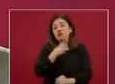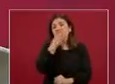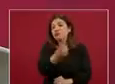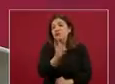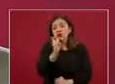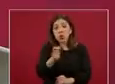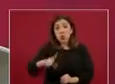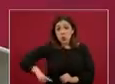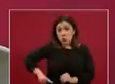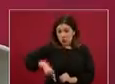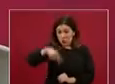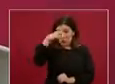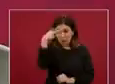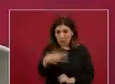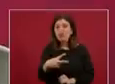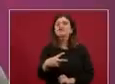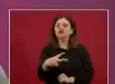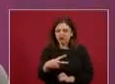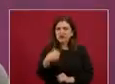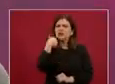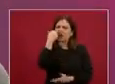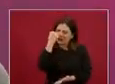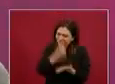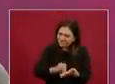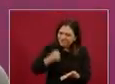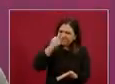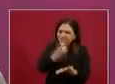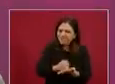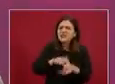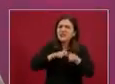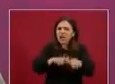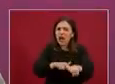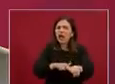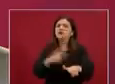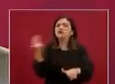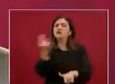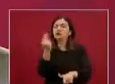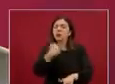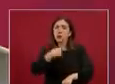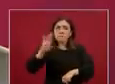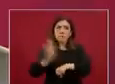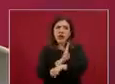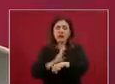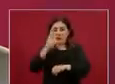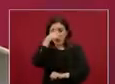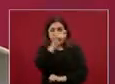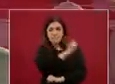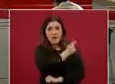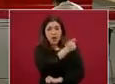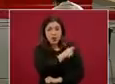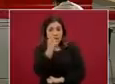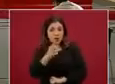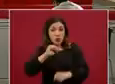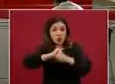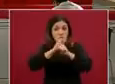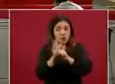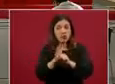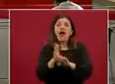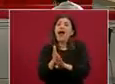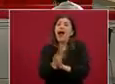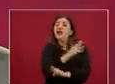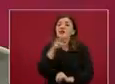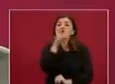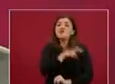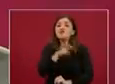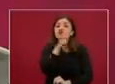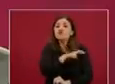es: el gobierno de México está empeñado en tener el beneficio de las vacunas contra el COVID lo más pronto